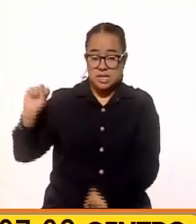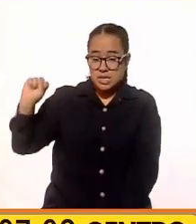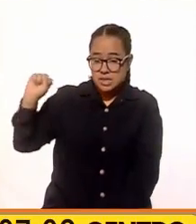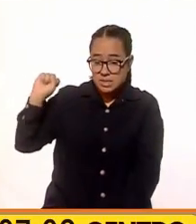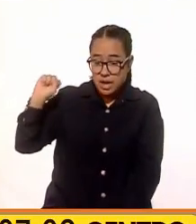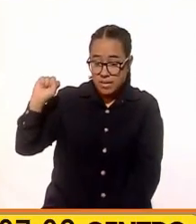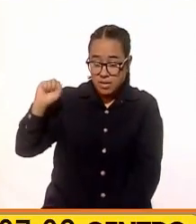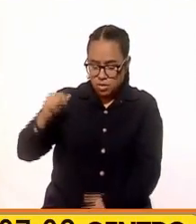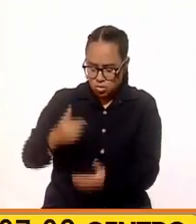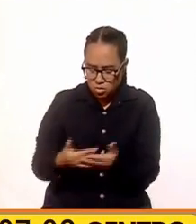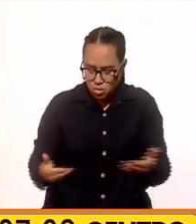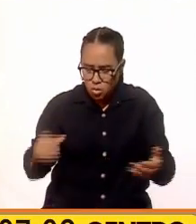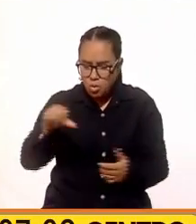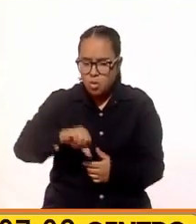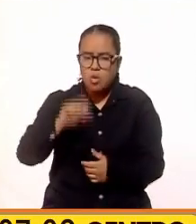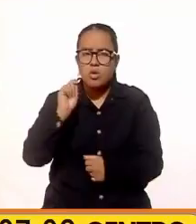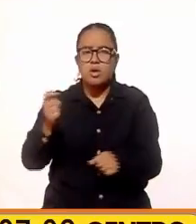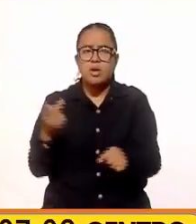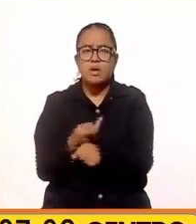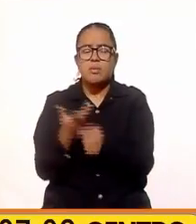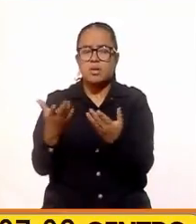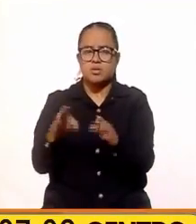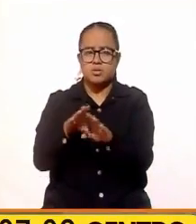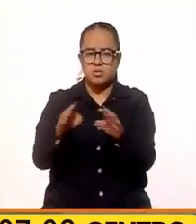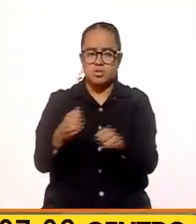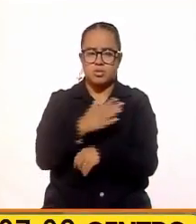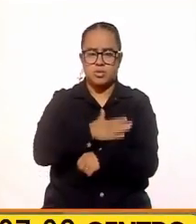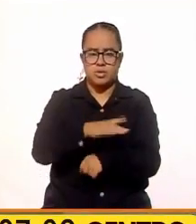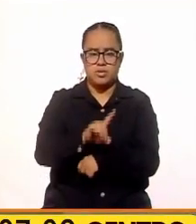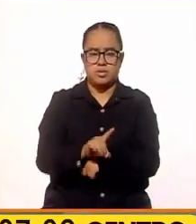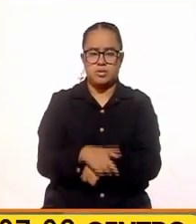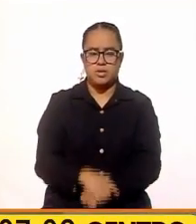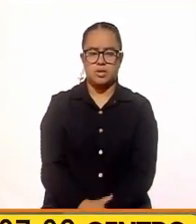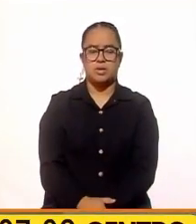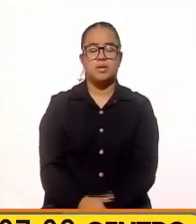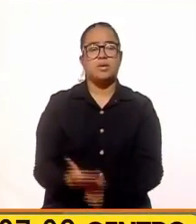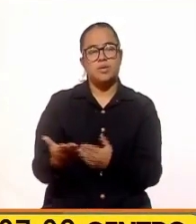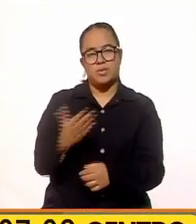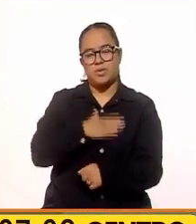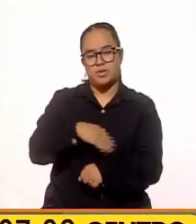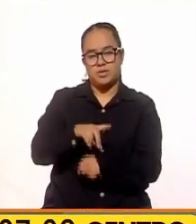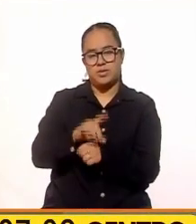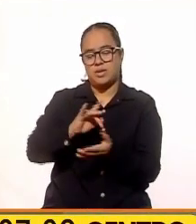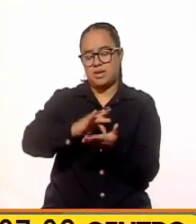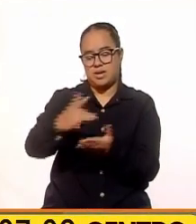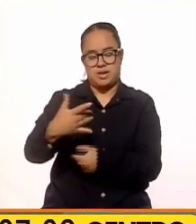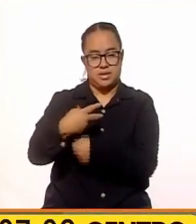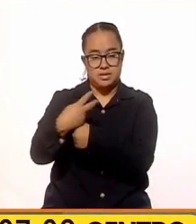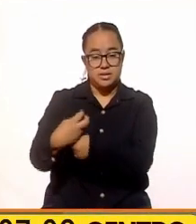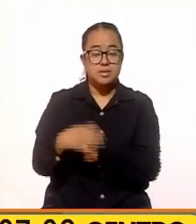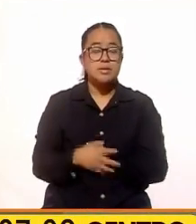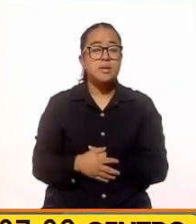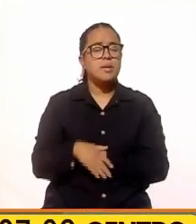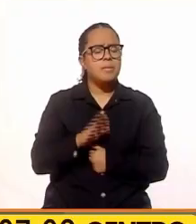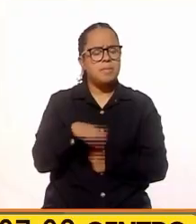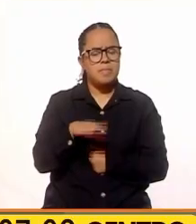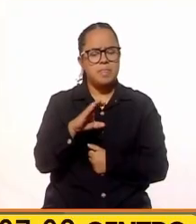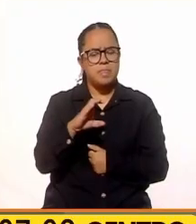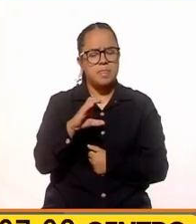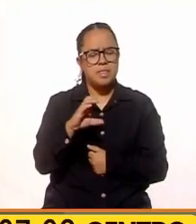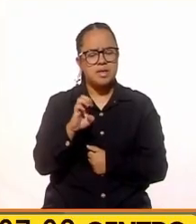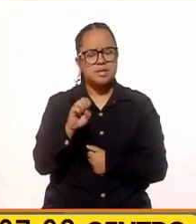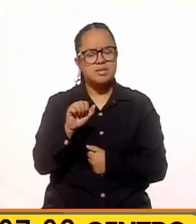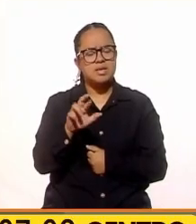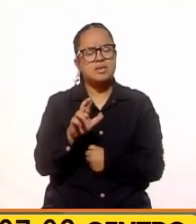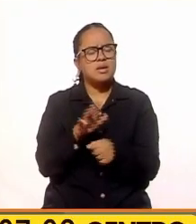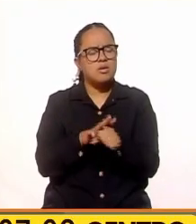hasta el día de hoy. ¿Cómo estás? Buenos días. Buen día, gracias por la invitación. César, ¿qué podemos